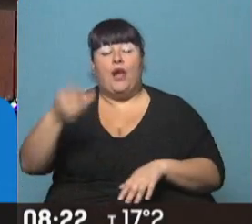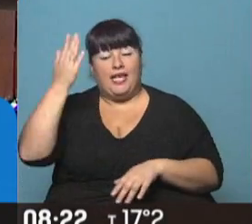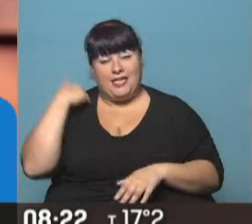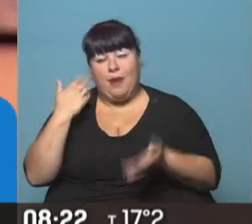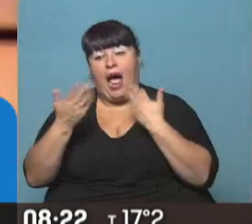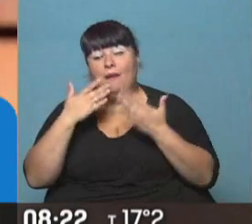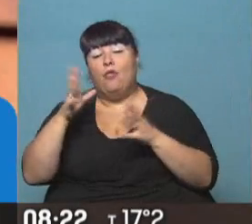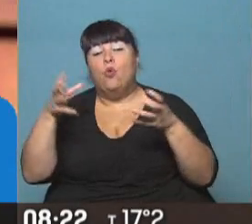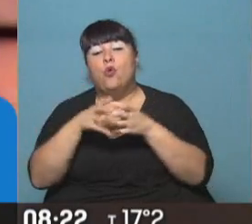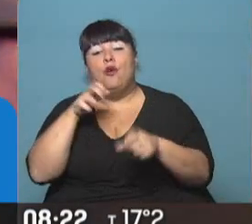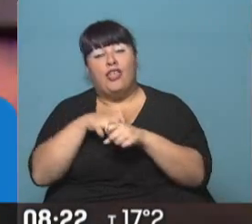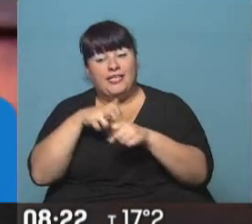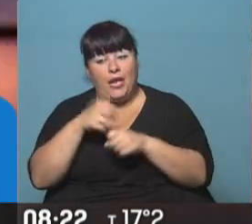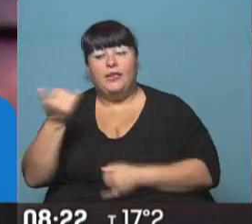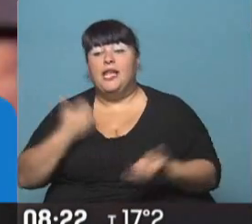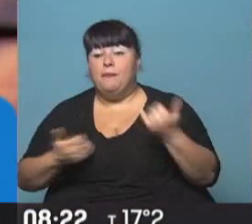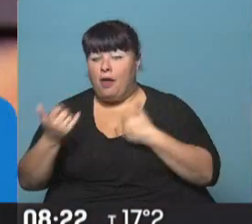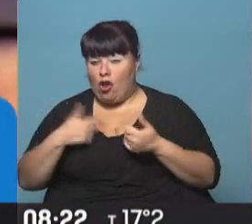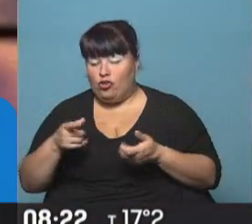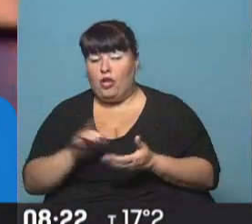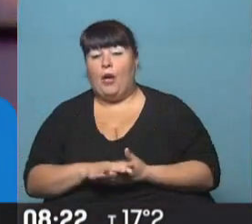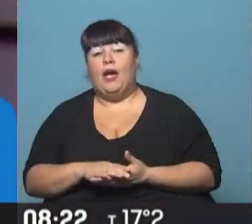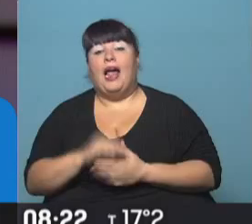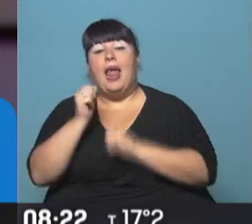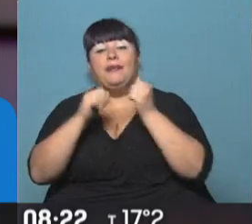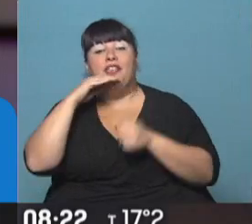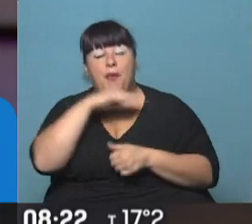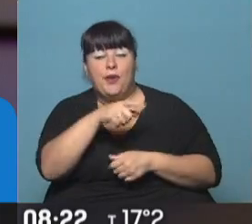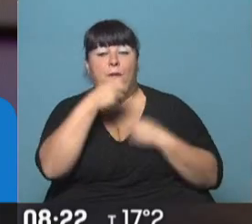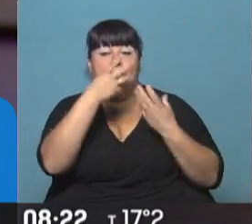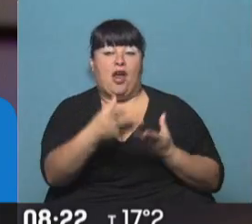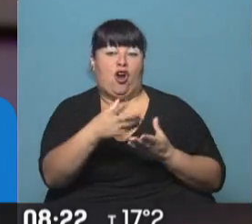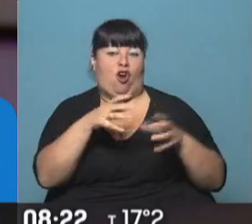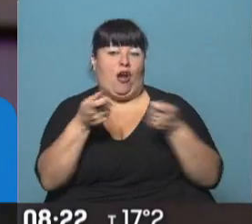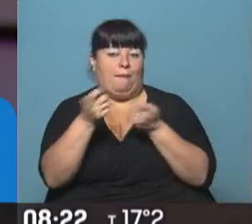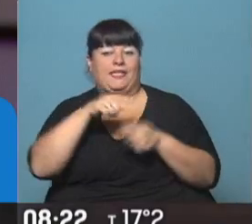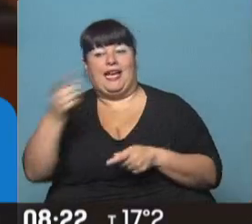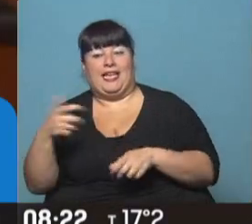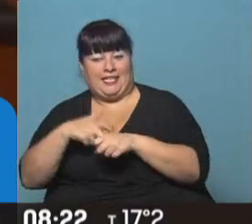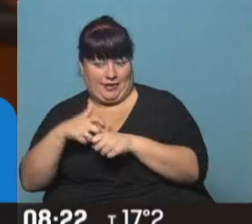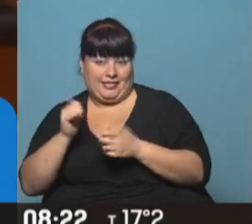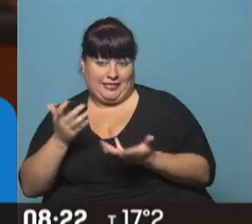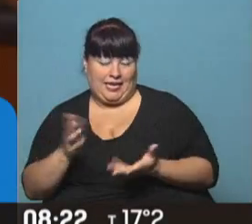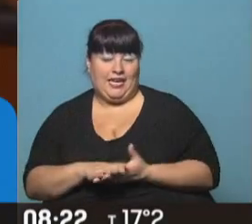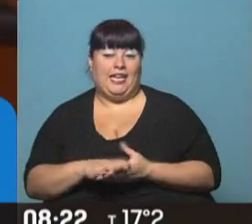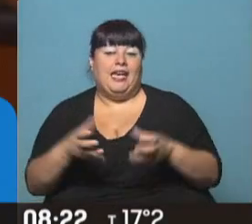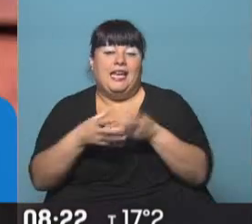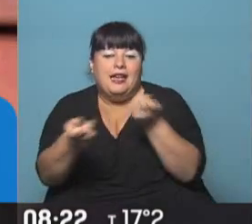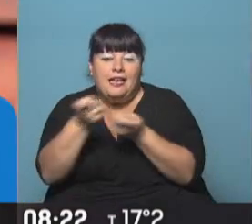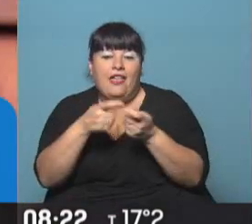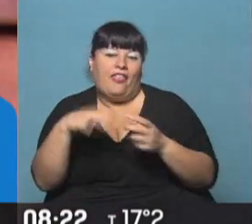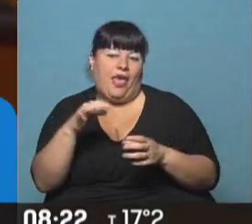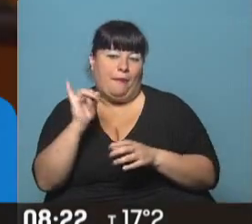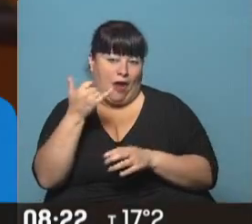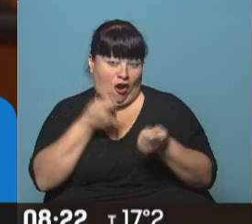los sectores cerveceros y nos señalaban, los viñateros tienen mejor lobby que nosotros. Sí, claro. El lobby... ¿Es una cuestión de tener